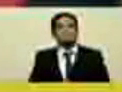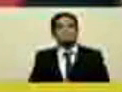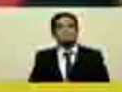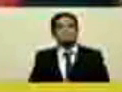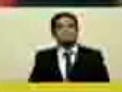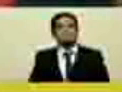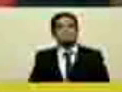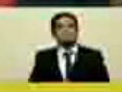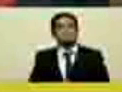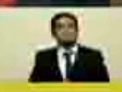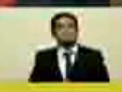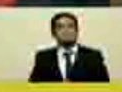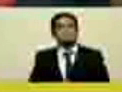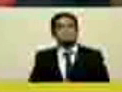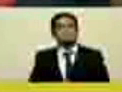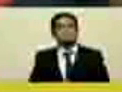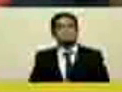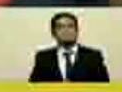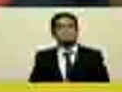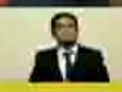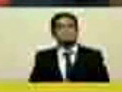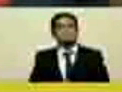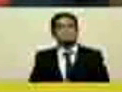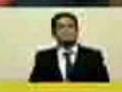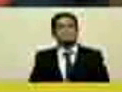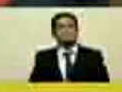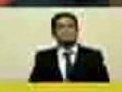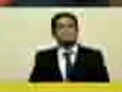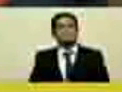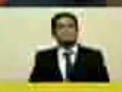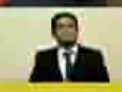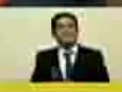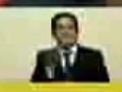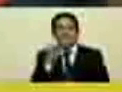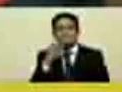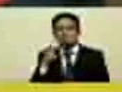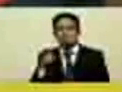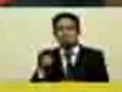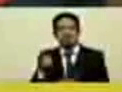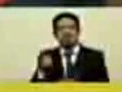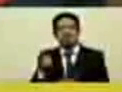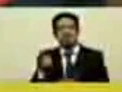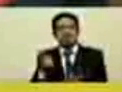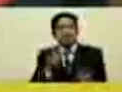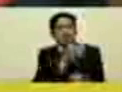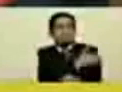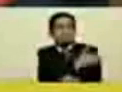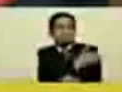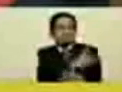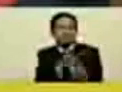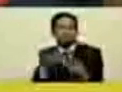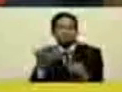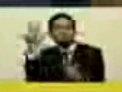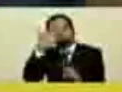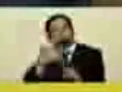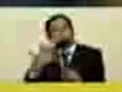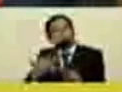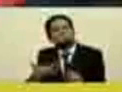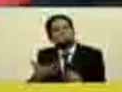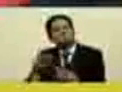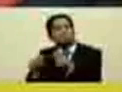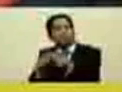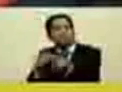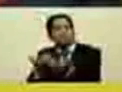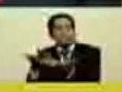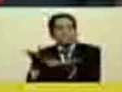No podemos ahorrar los calificativos en el caso de una derecha como la venezolana,